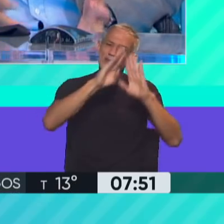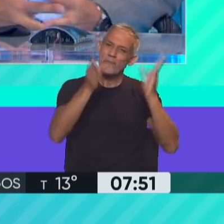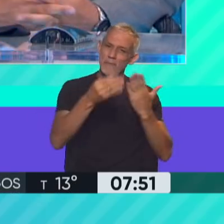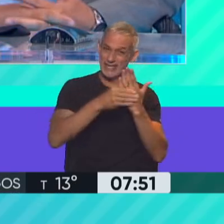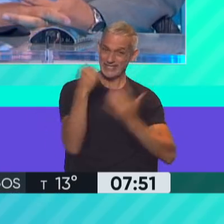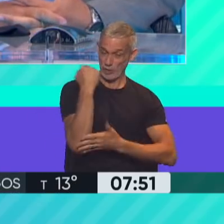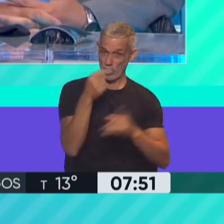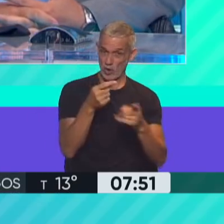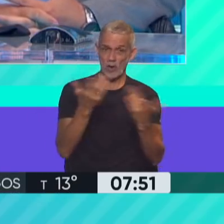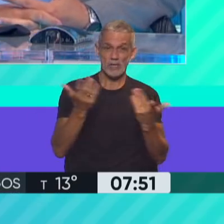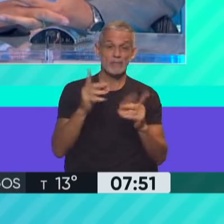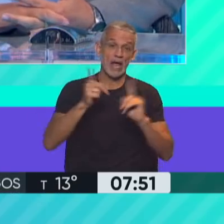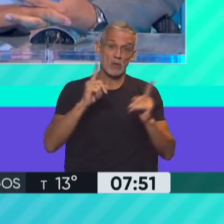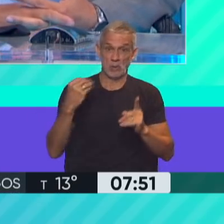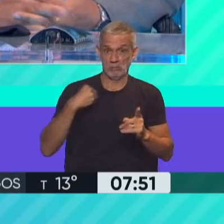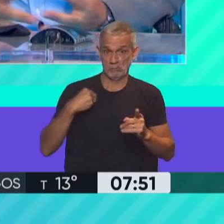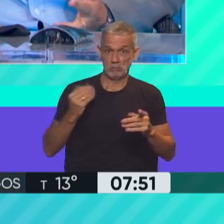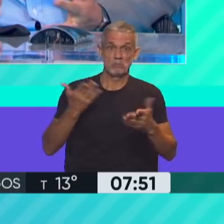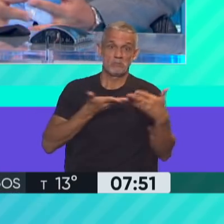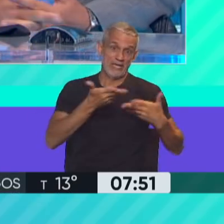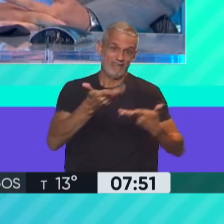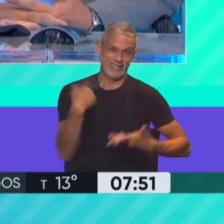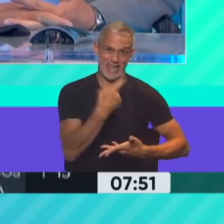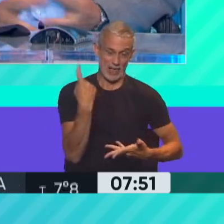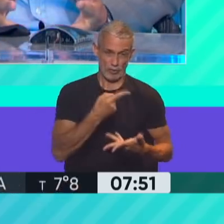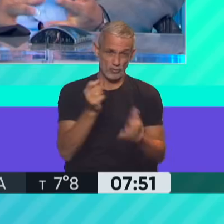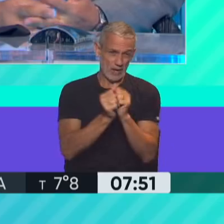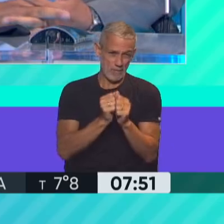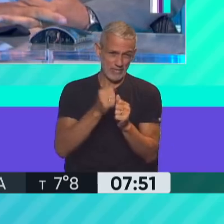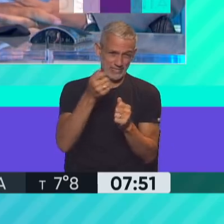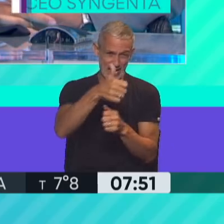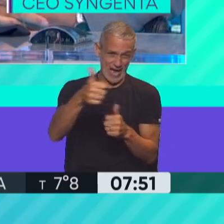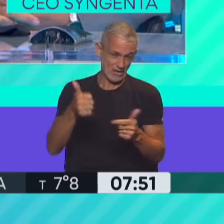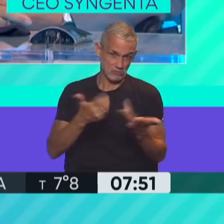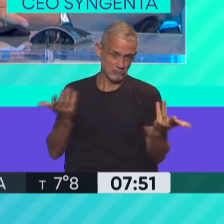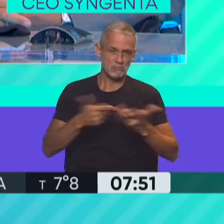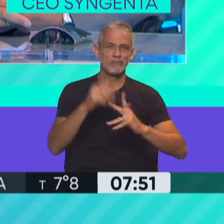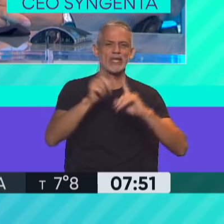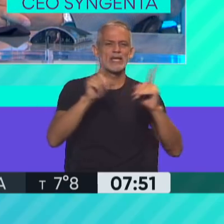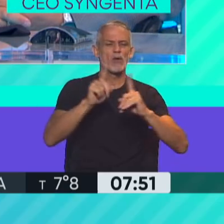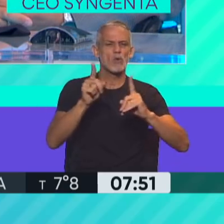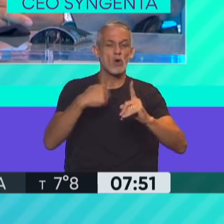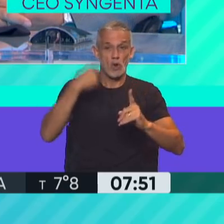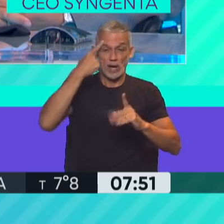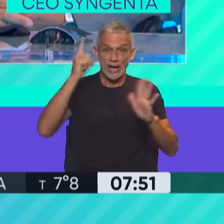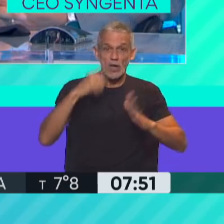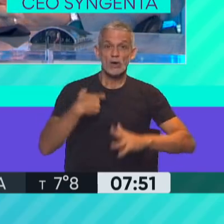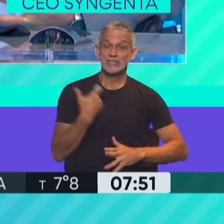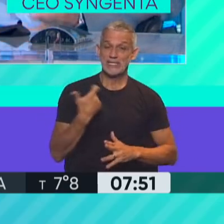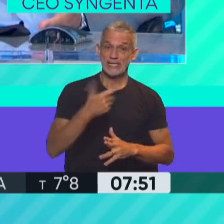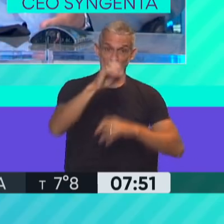estamos algunos empresarios invitados y también va a haber tengo entendido algunos sindicalistas